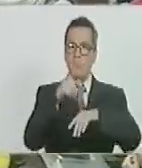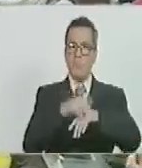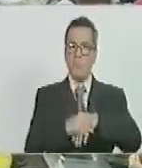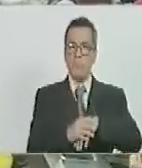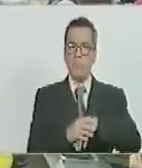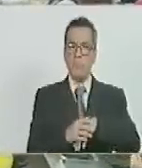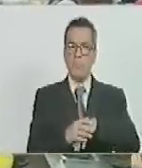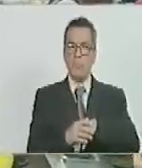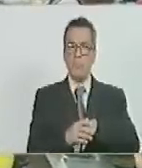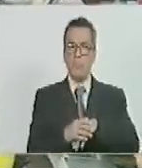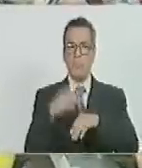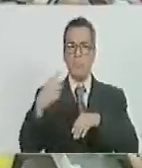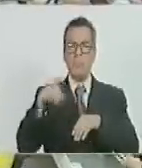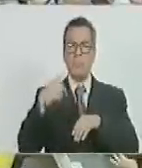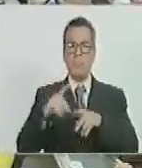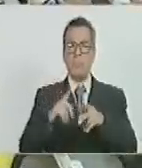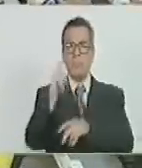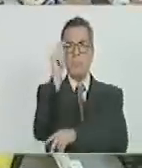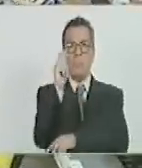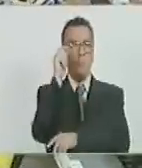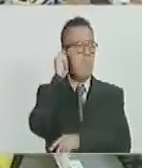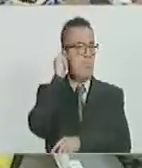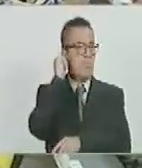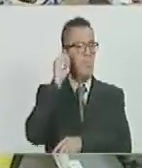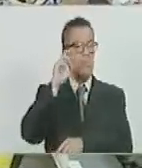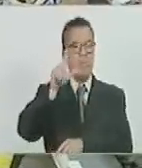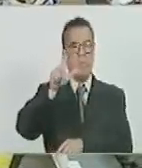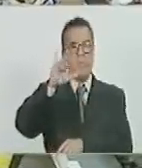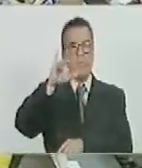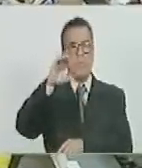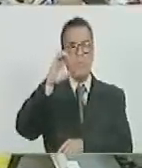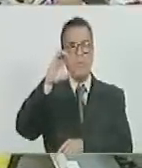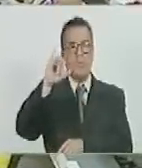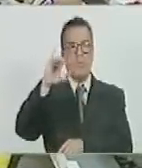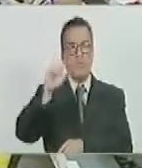Perdón. Dejo el derecho de palabra a la diputada Nicia Maldonado.